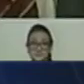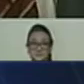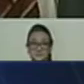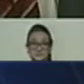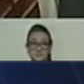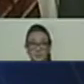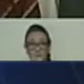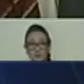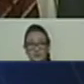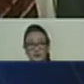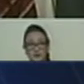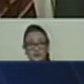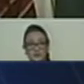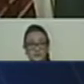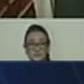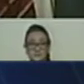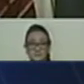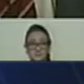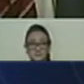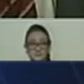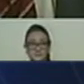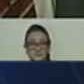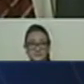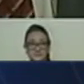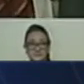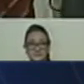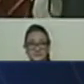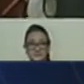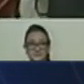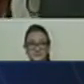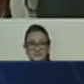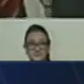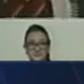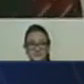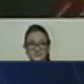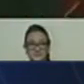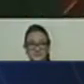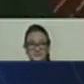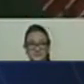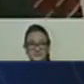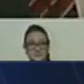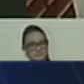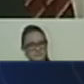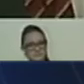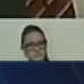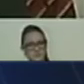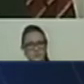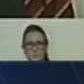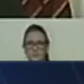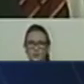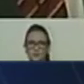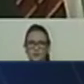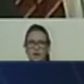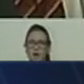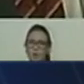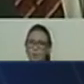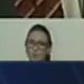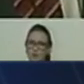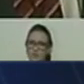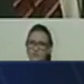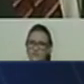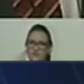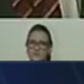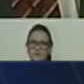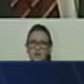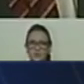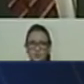Buenas tardes, presidente. Jorge Rodríguez no me advirtió esto. Disculpa. En primer lugar, quisiera preguntarle, el acuerdo firmado hoy fue